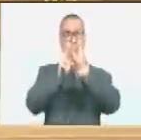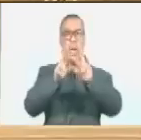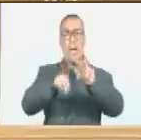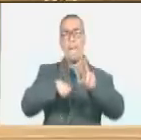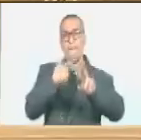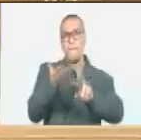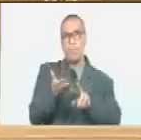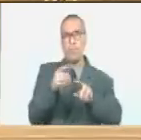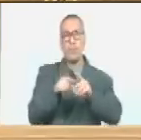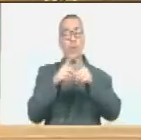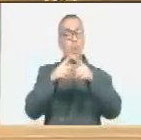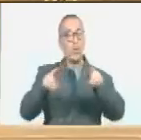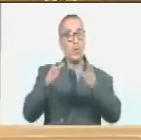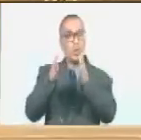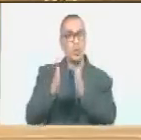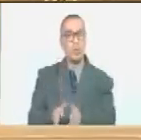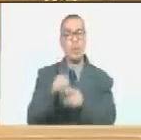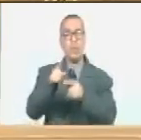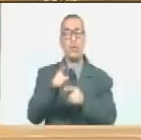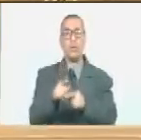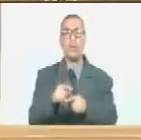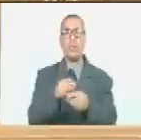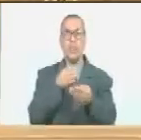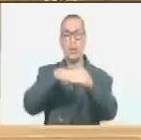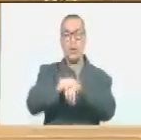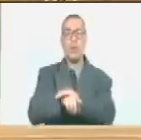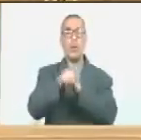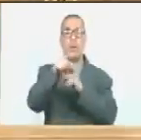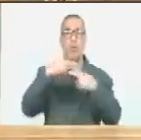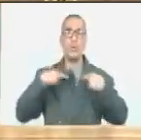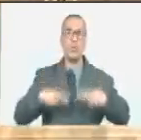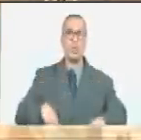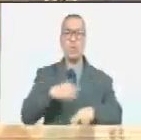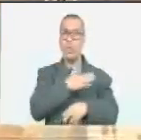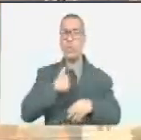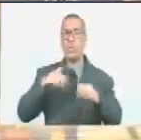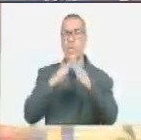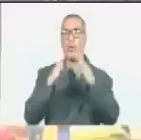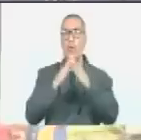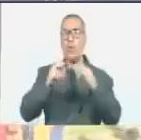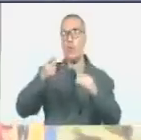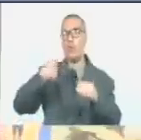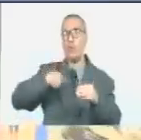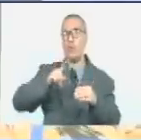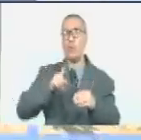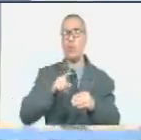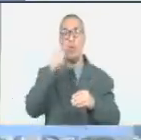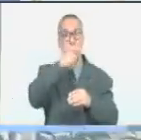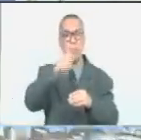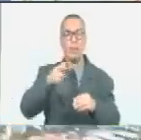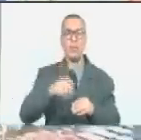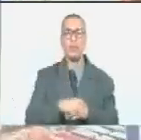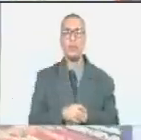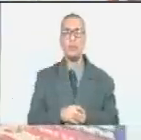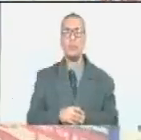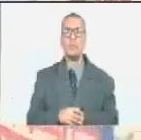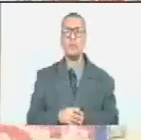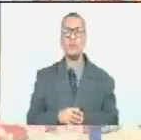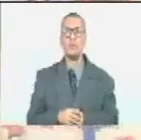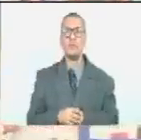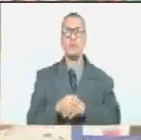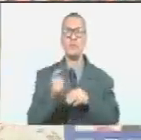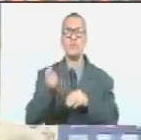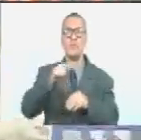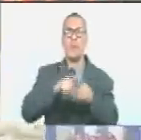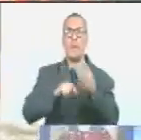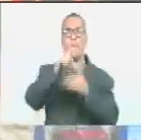podido democratizar el acceso al suelo urbano, porque no podemos tener vivienda si no podemos tener suelo, ¿no? Y en los más